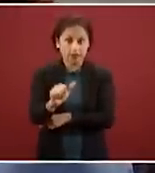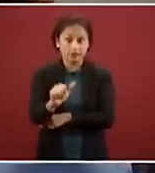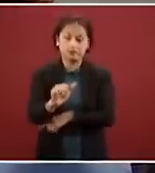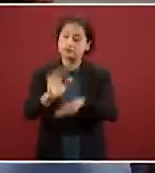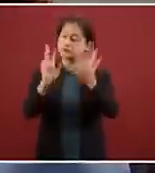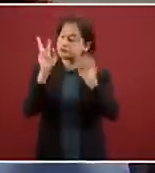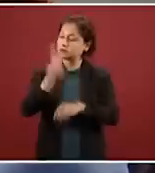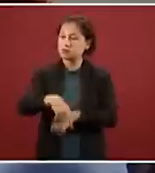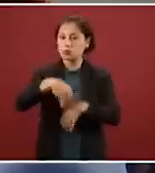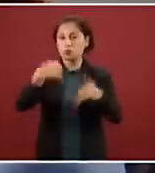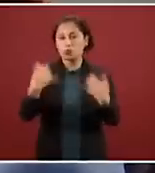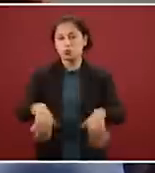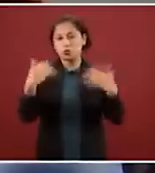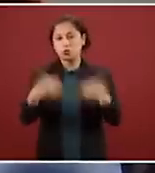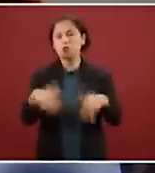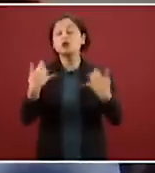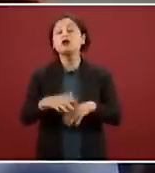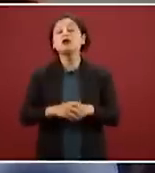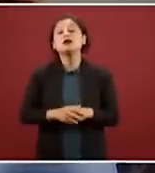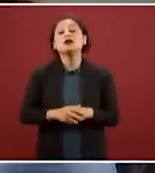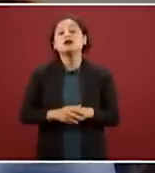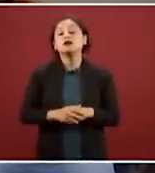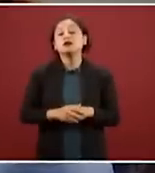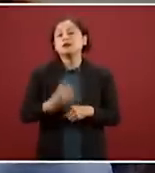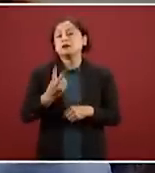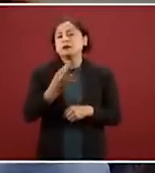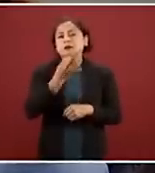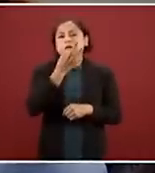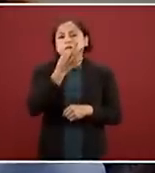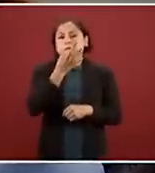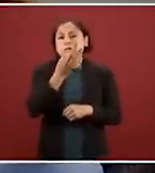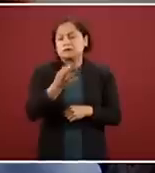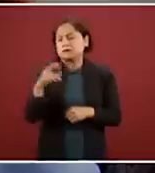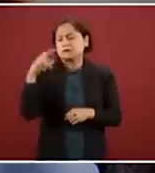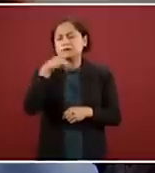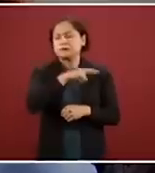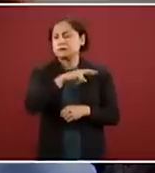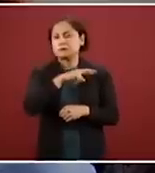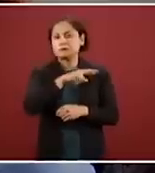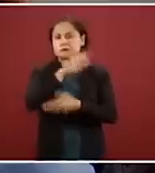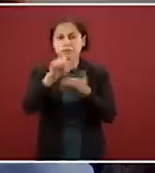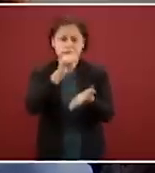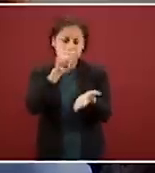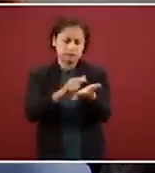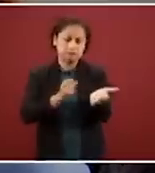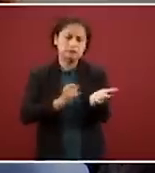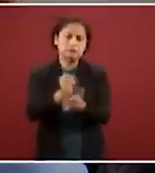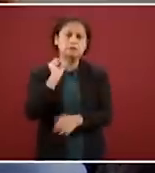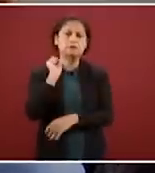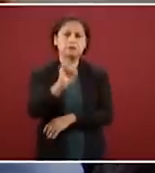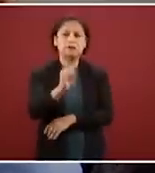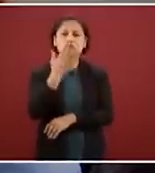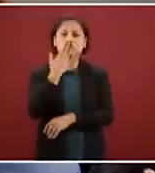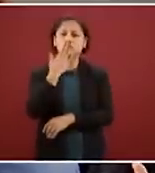presidente, y en menos de dos minutos aprobaron un endeudamiento público para Sonora de 1.300 millones